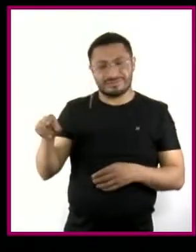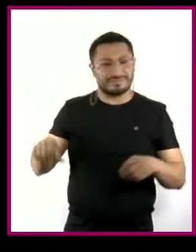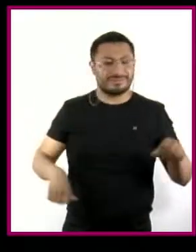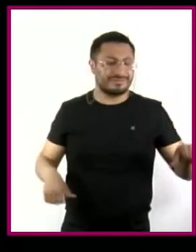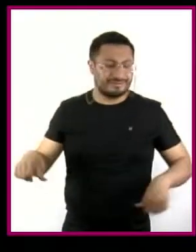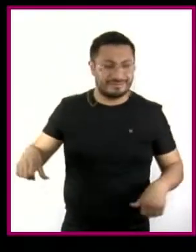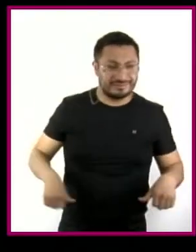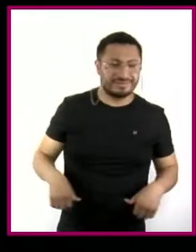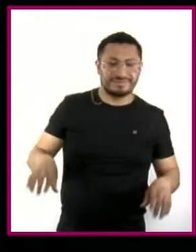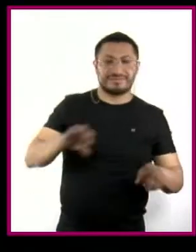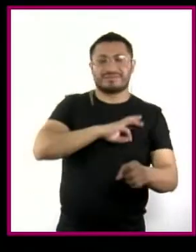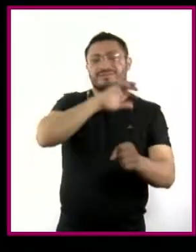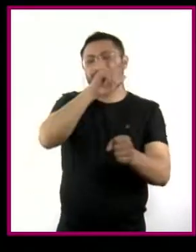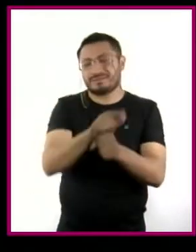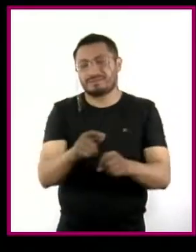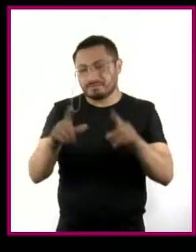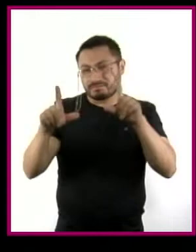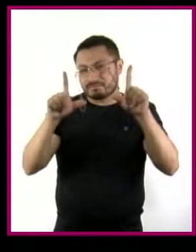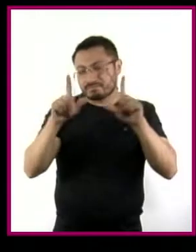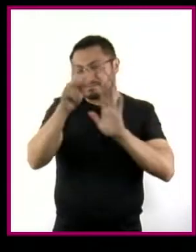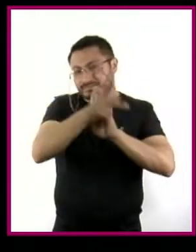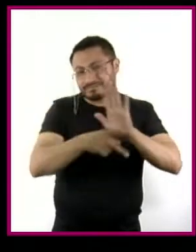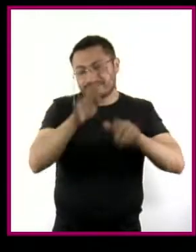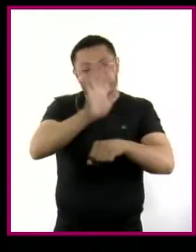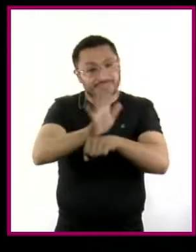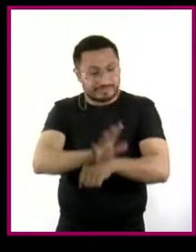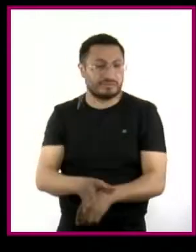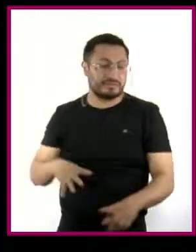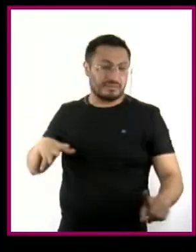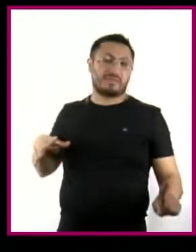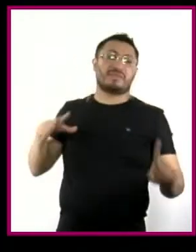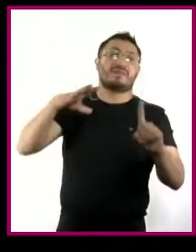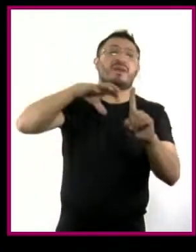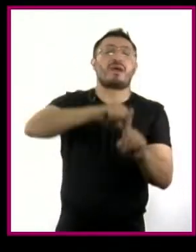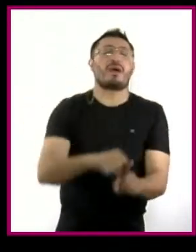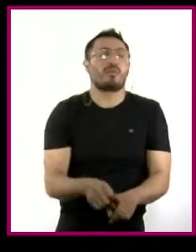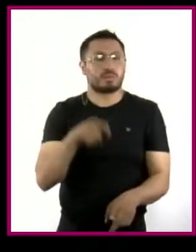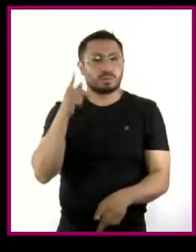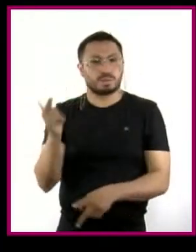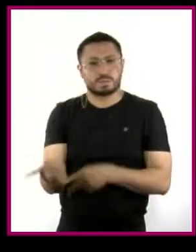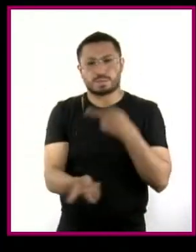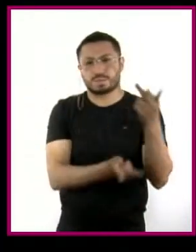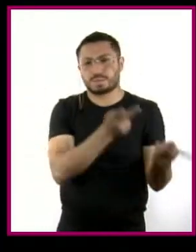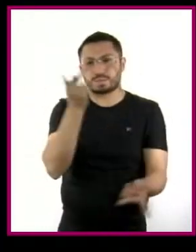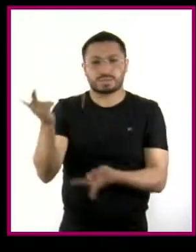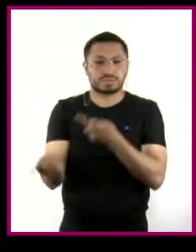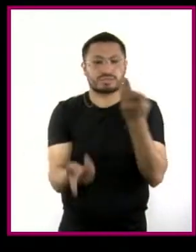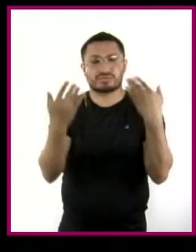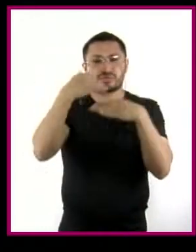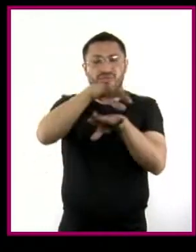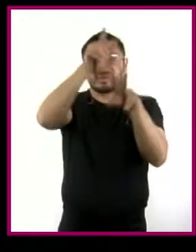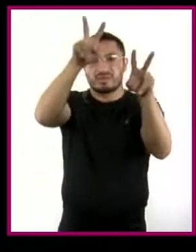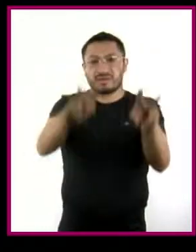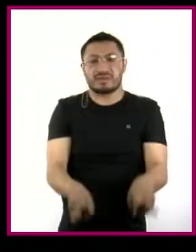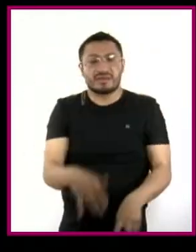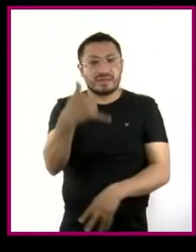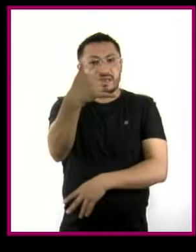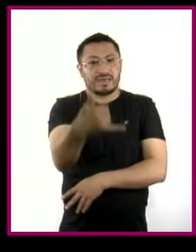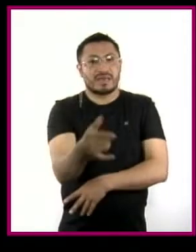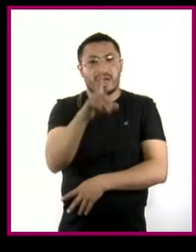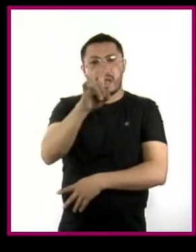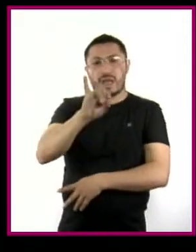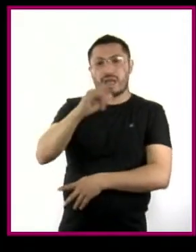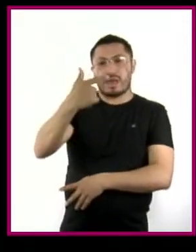y efectos especiales, logró que su trama, llena de cuestionamientos sobre la realidad y la dignidad de la